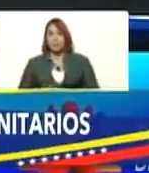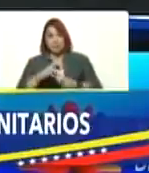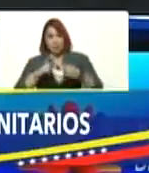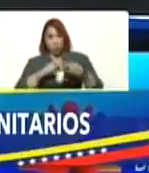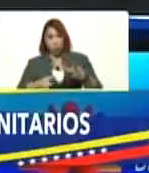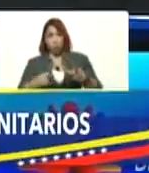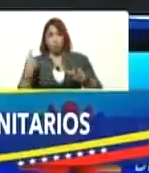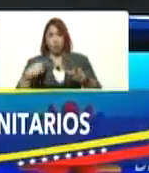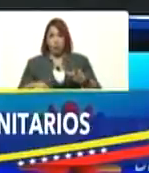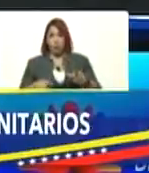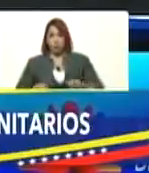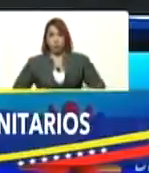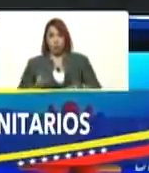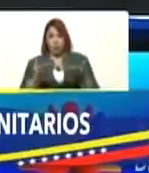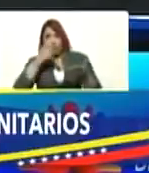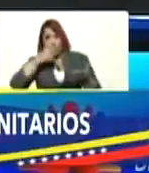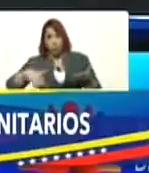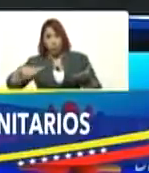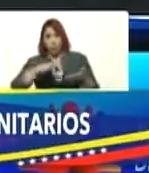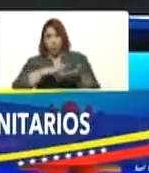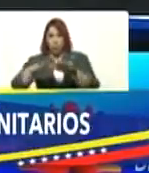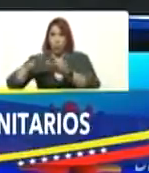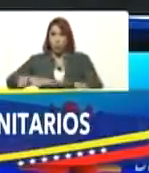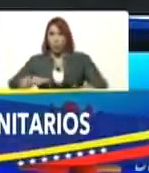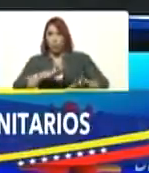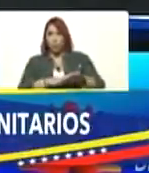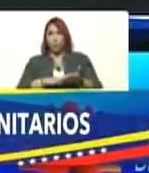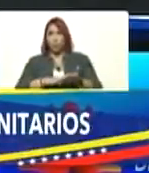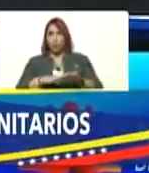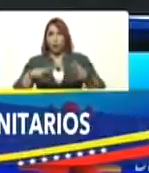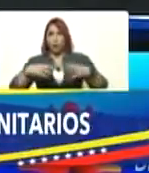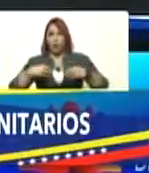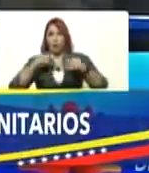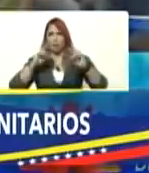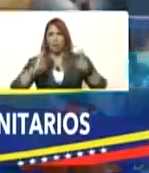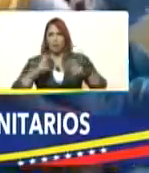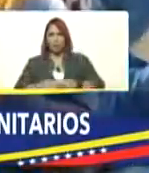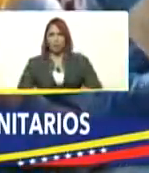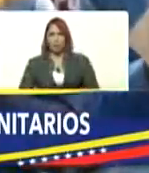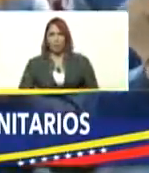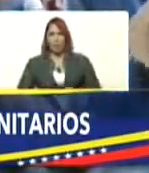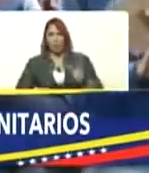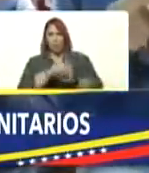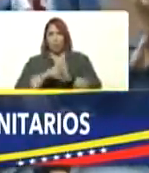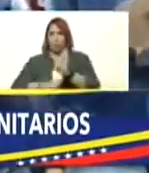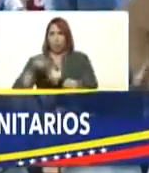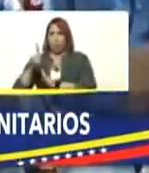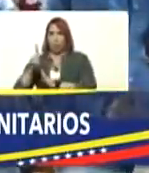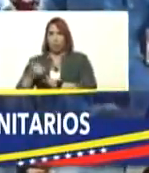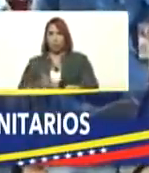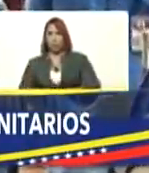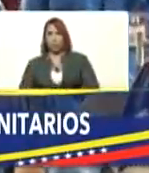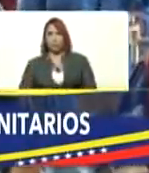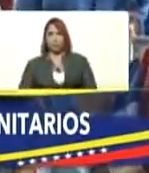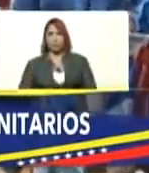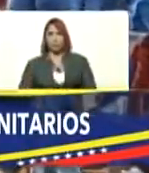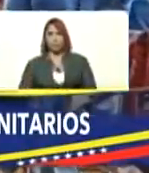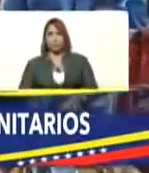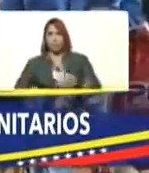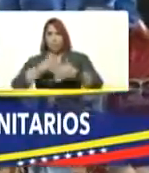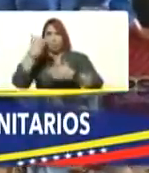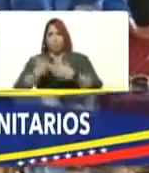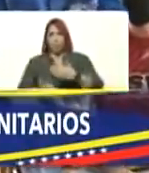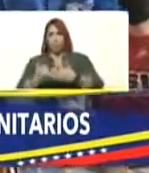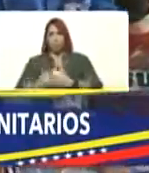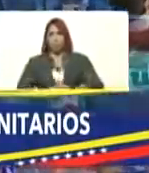al pueblo para solucionar sus asuntos, para desarrollar sus proyectos,